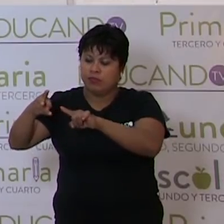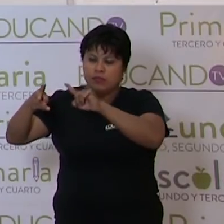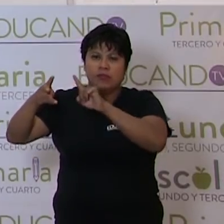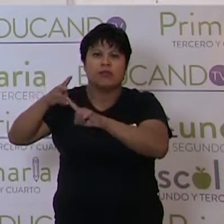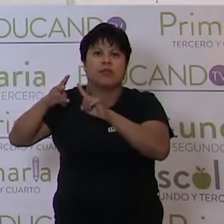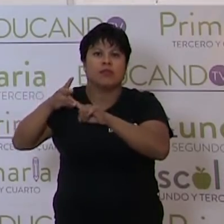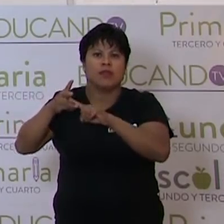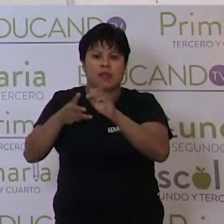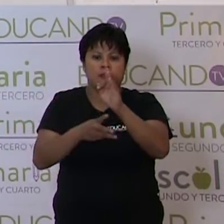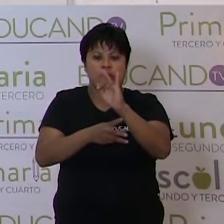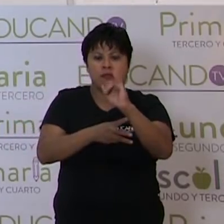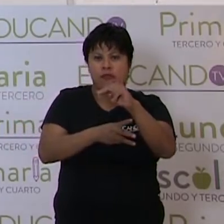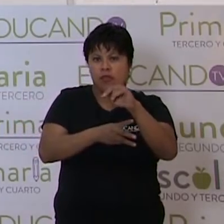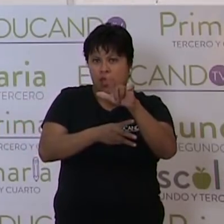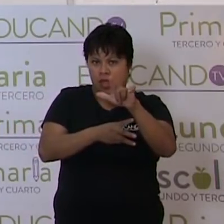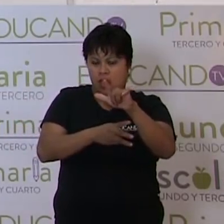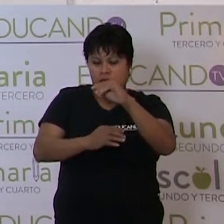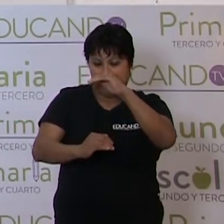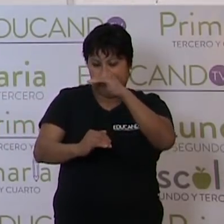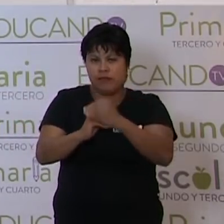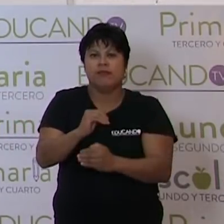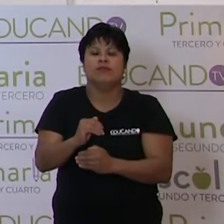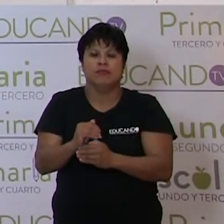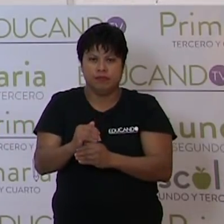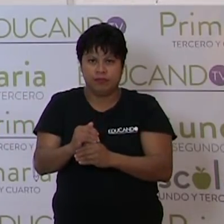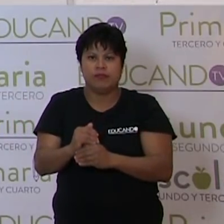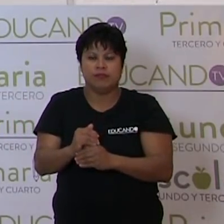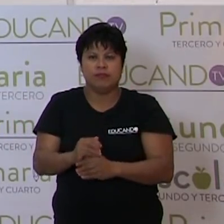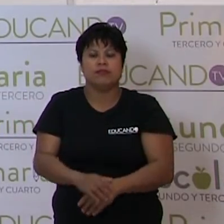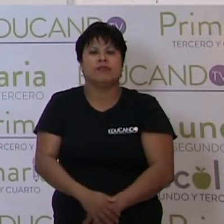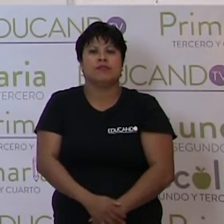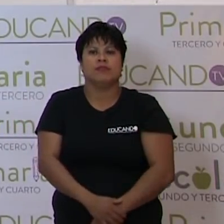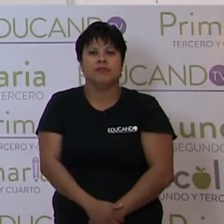y la siguiente es finalmente.